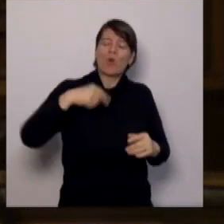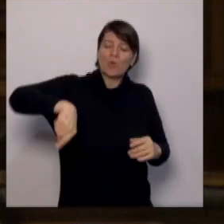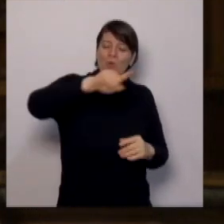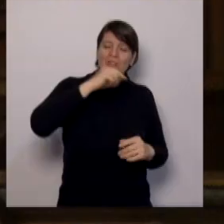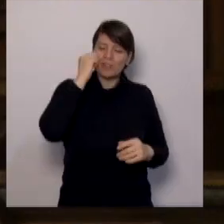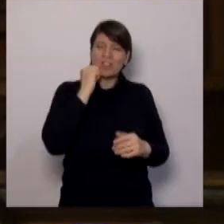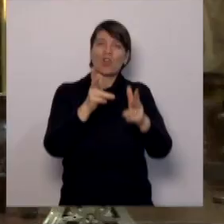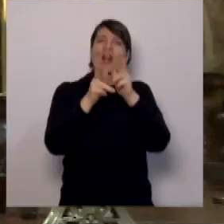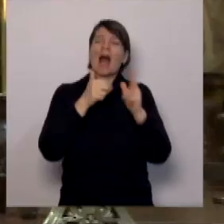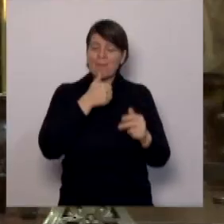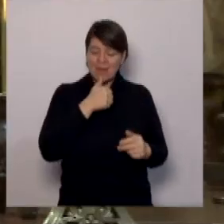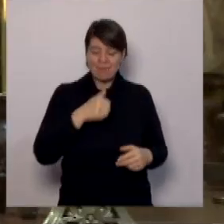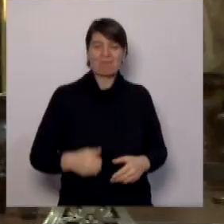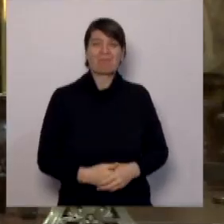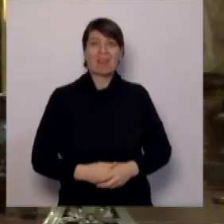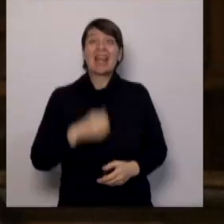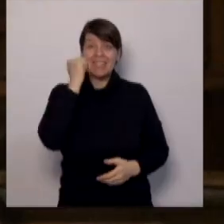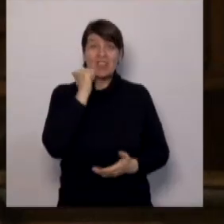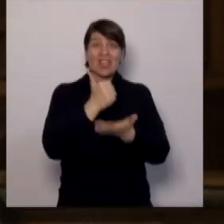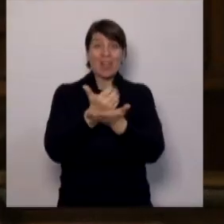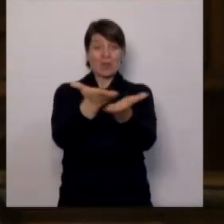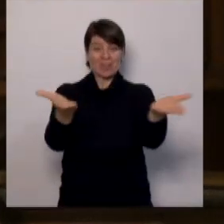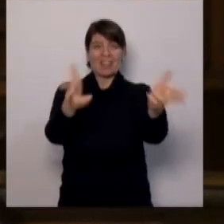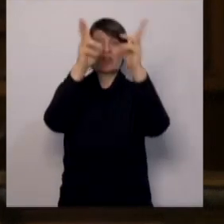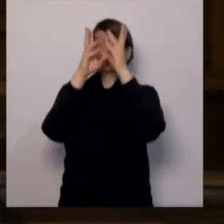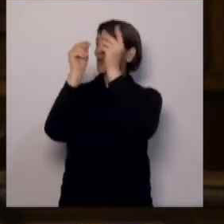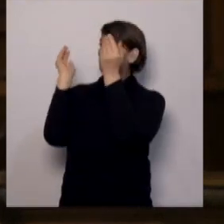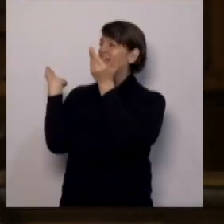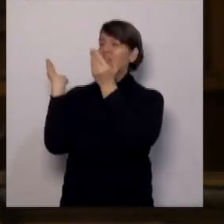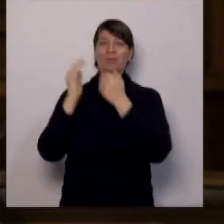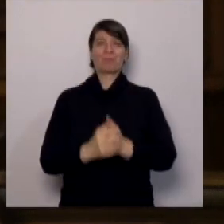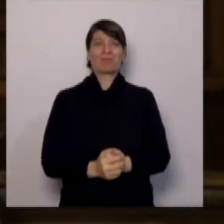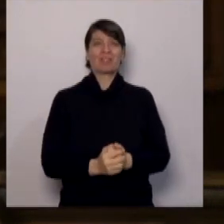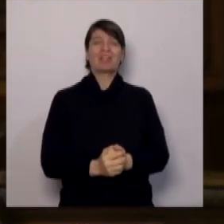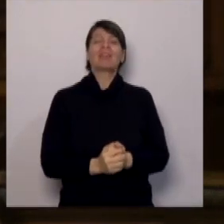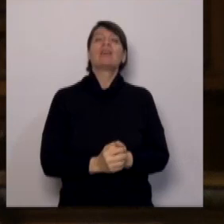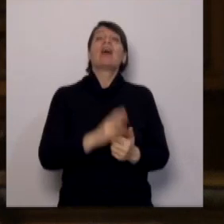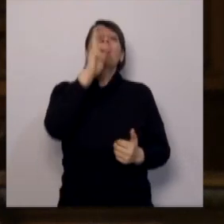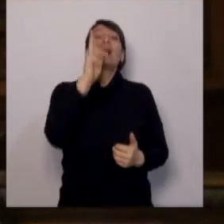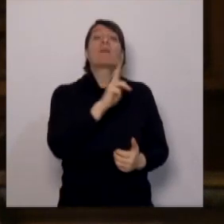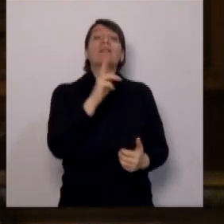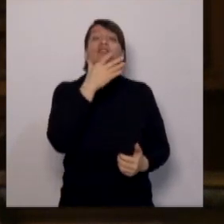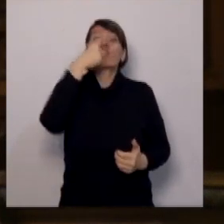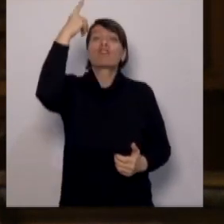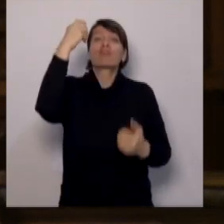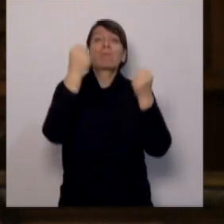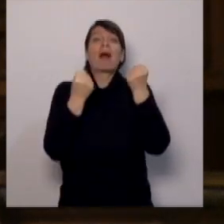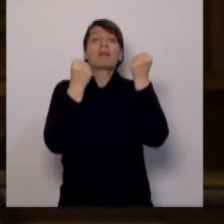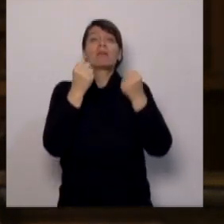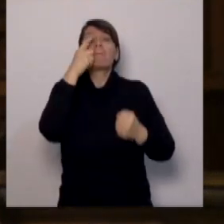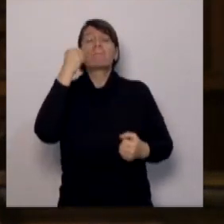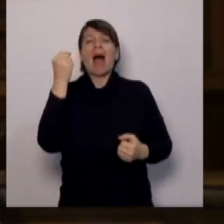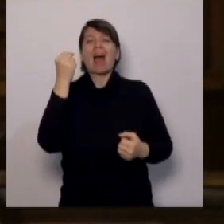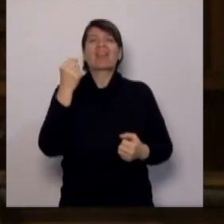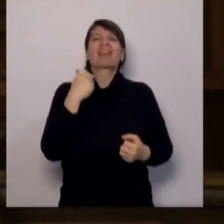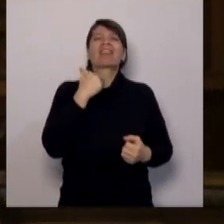nuestro Señor. El Señor esté con ustedes. Y que la bendición de Dios Todopoderoso, del Padre y